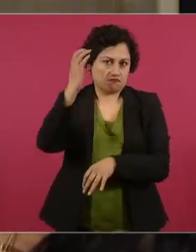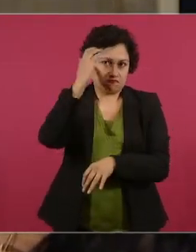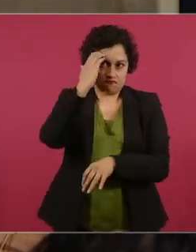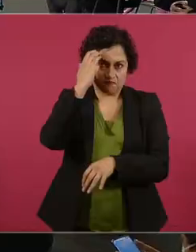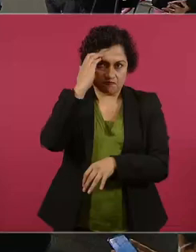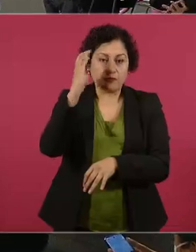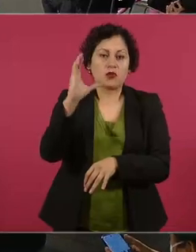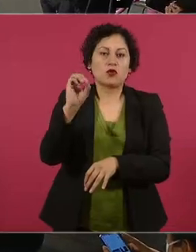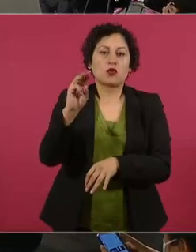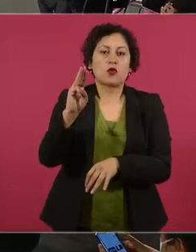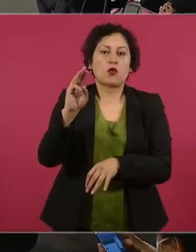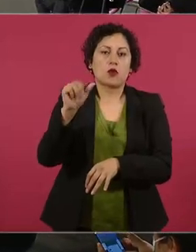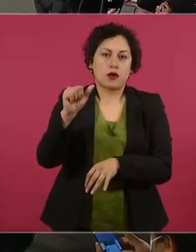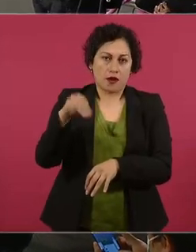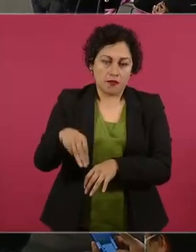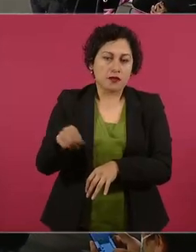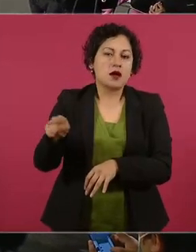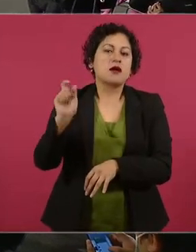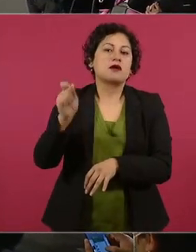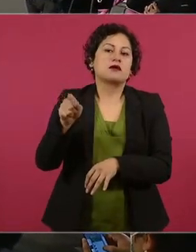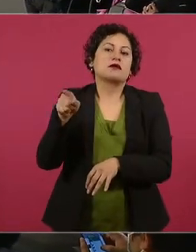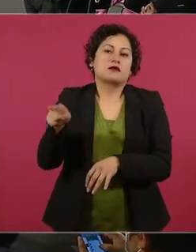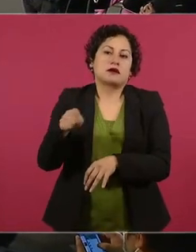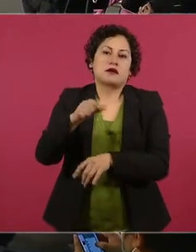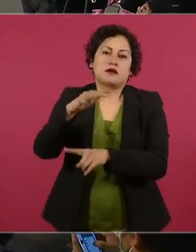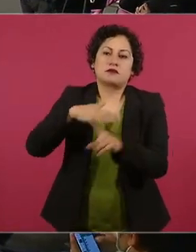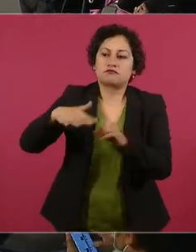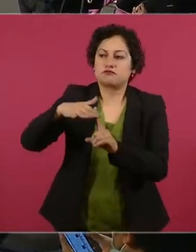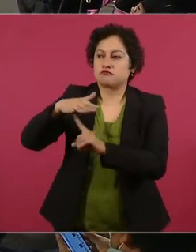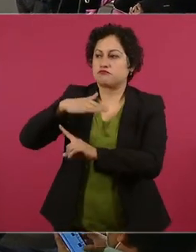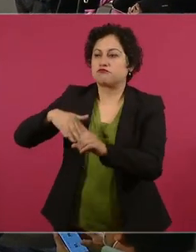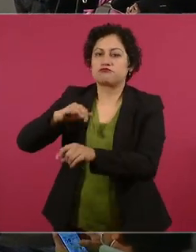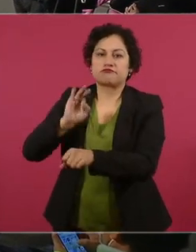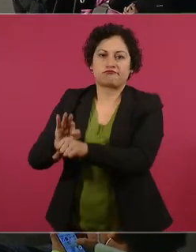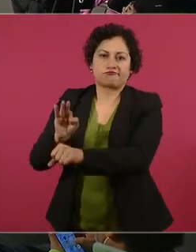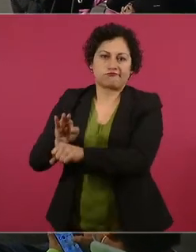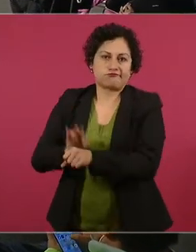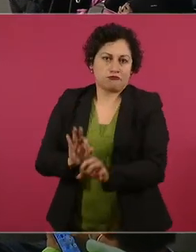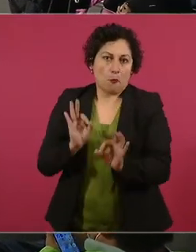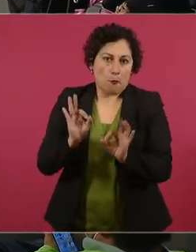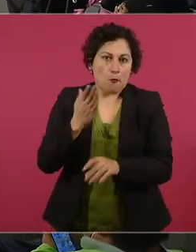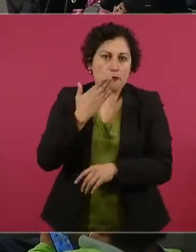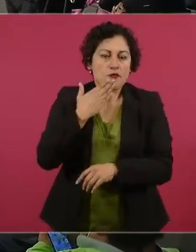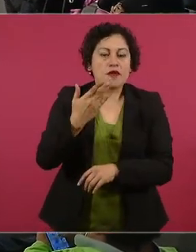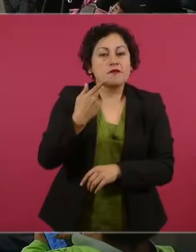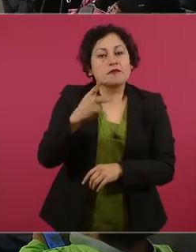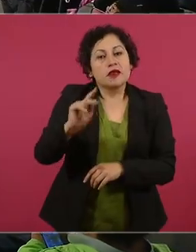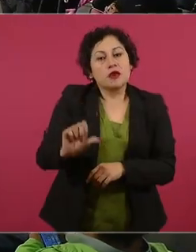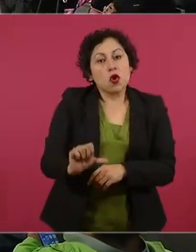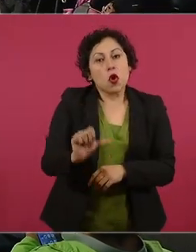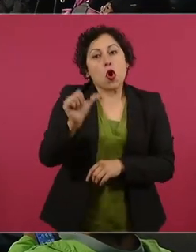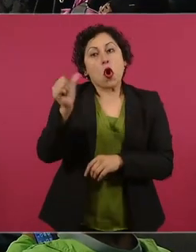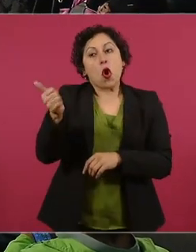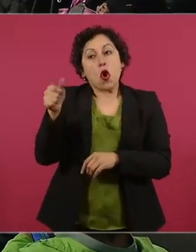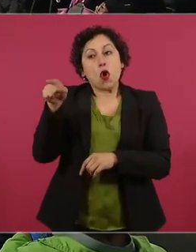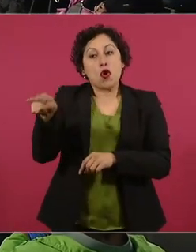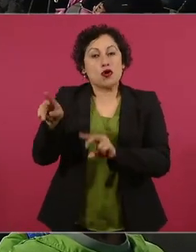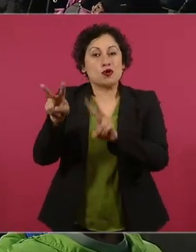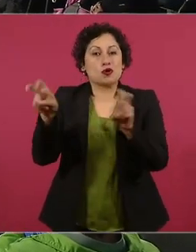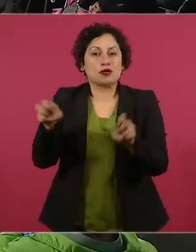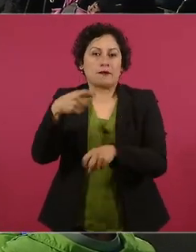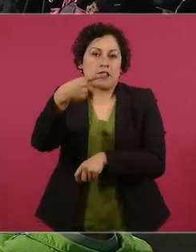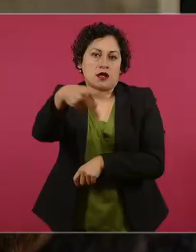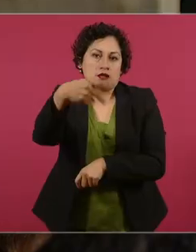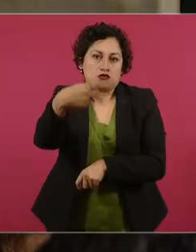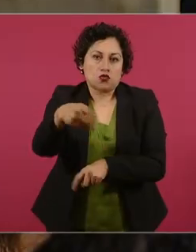a la CONAM, sobre todo en temas de áreas naturales protegidas, pero siempre hay otros que no era de su administración, que no fue un